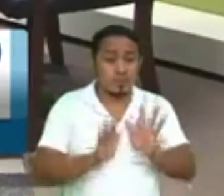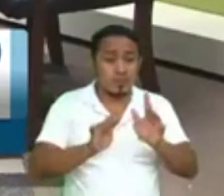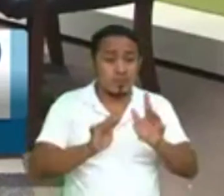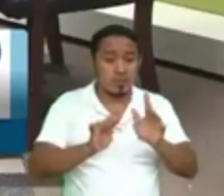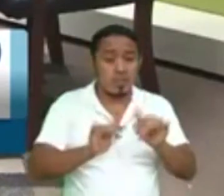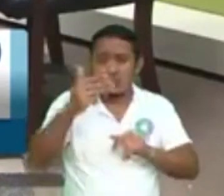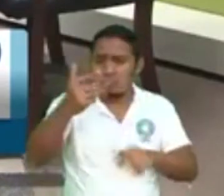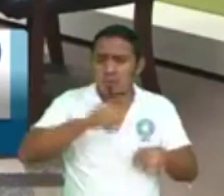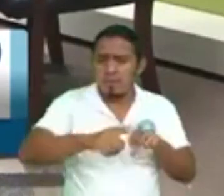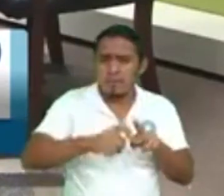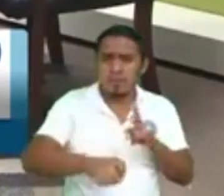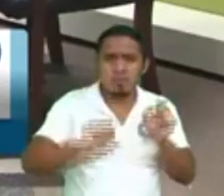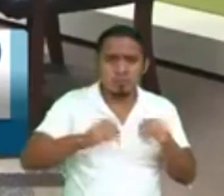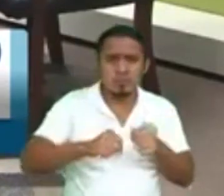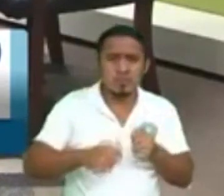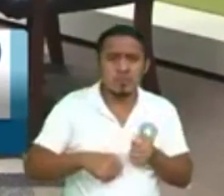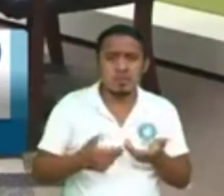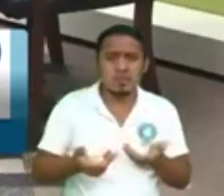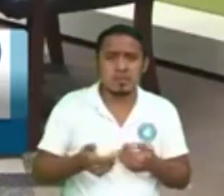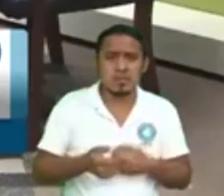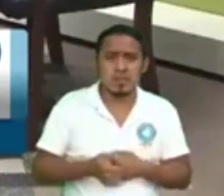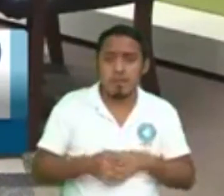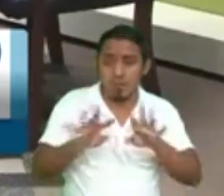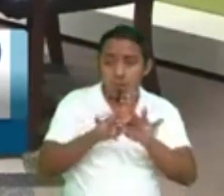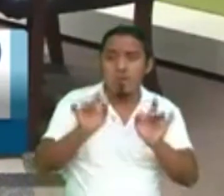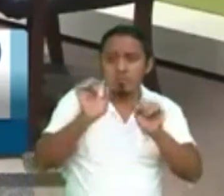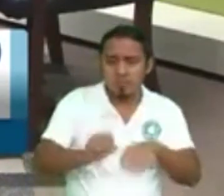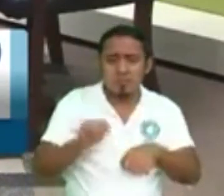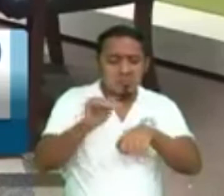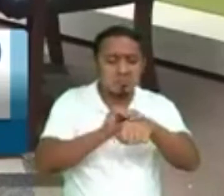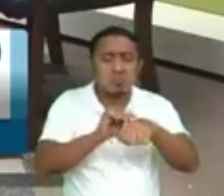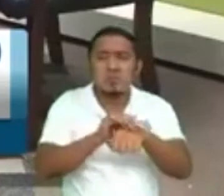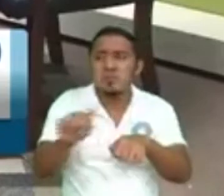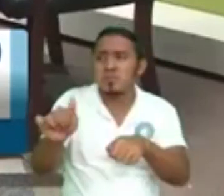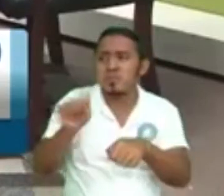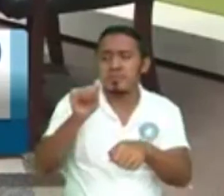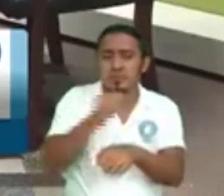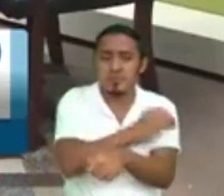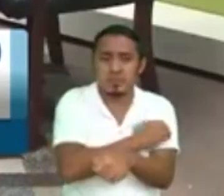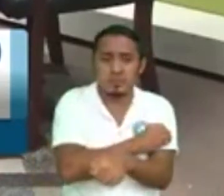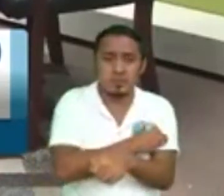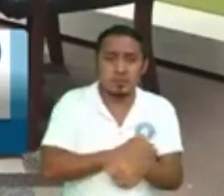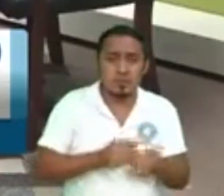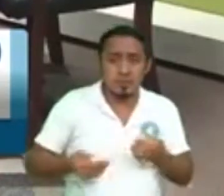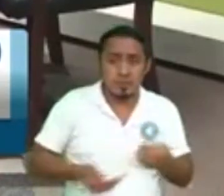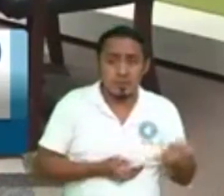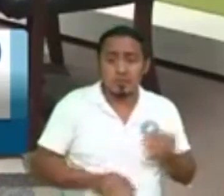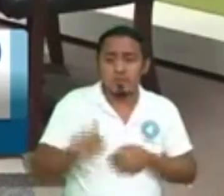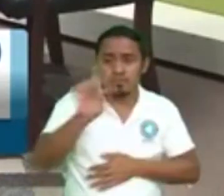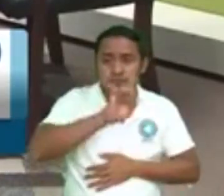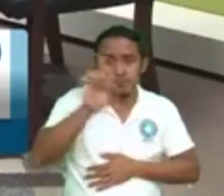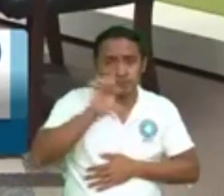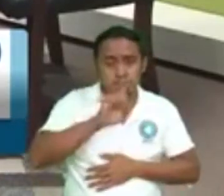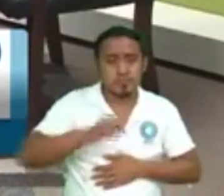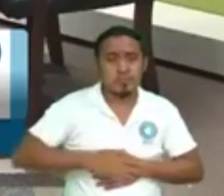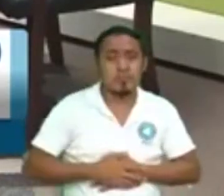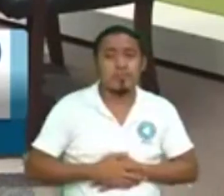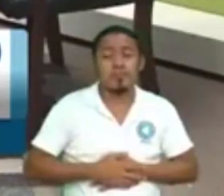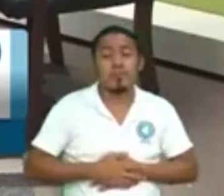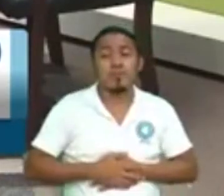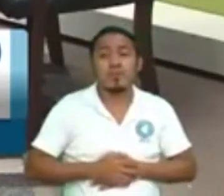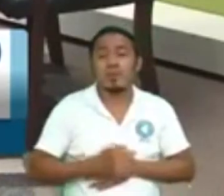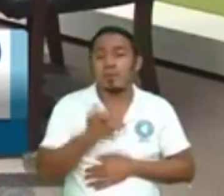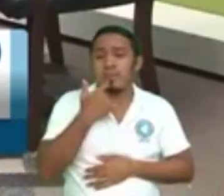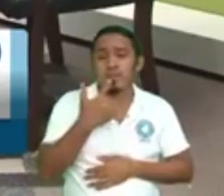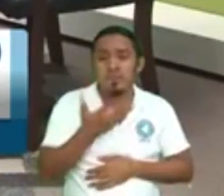9 meses, ya acercándose a los 9 meses, la mujer puede tomar y puede tolerar más el alcohol del niño. No. Que está en el feto. Porque igual. Útero,